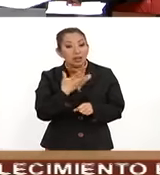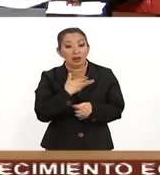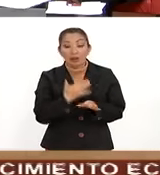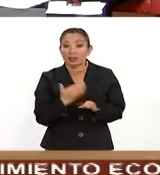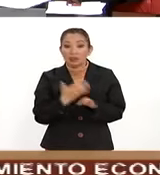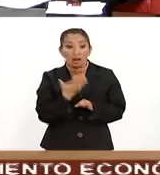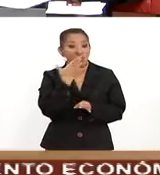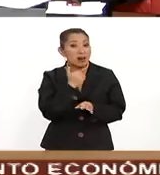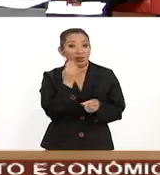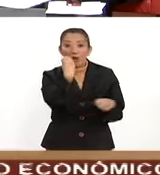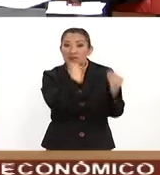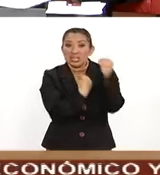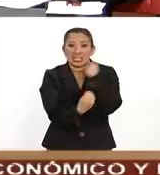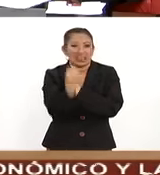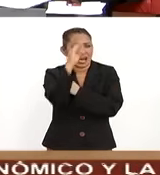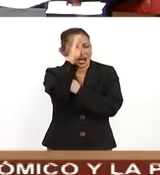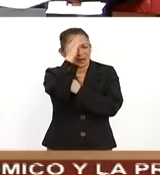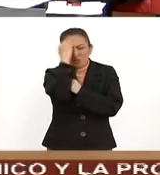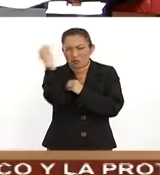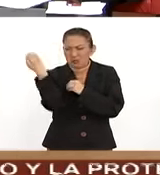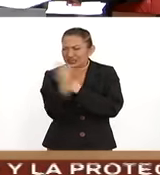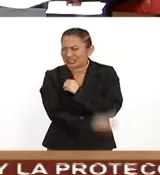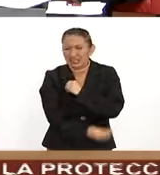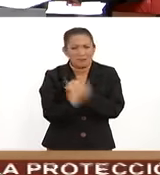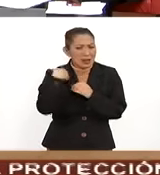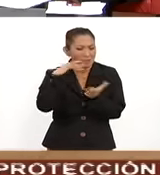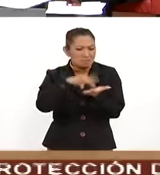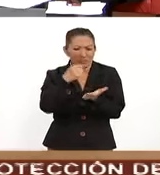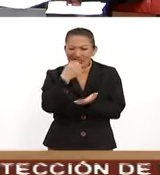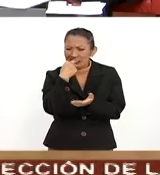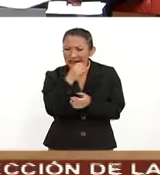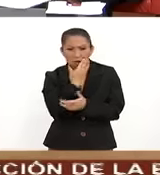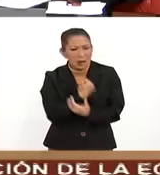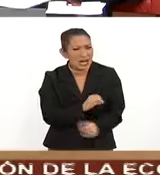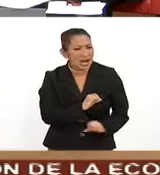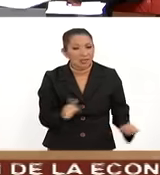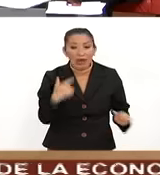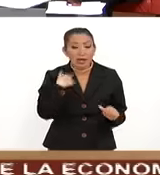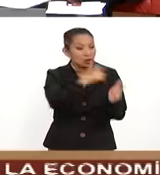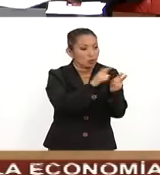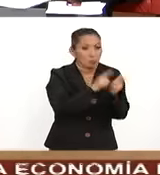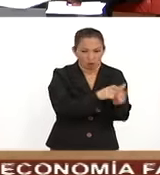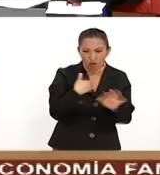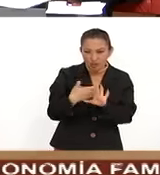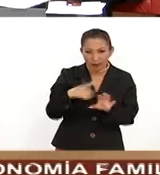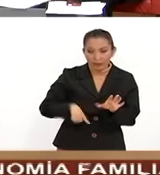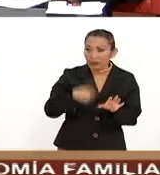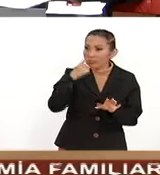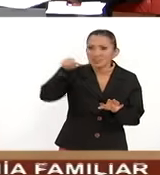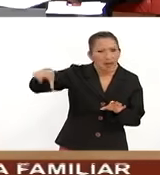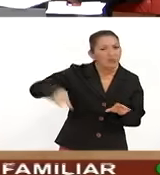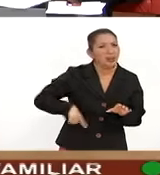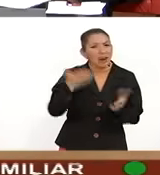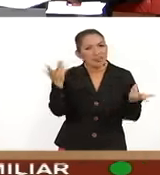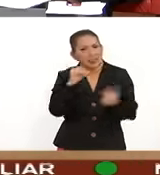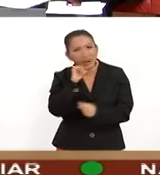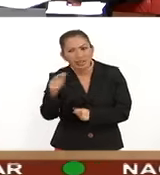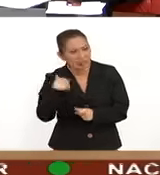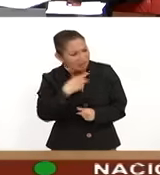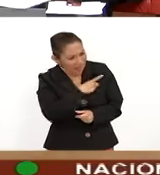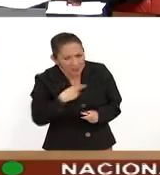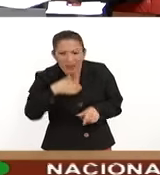una escasez de alimento dramática, pero también de medicina, y la oposición ha insistido mucho en que el gobierno también no solo lo lo